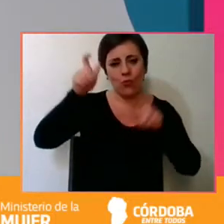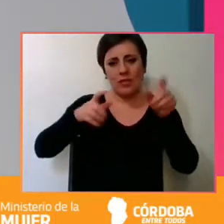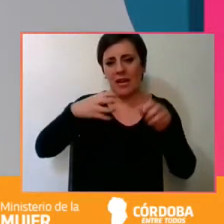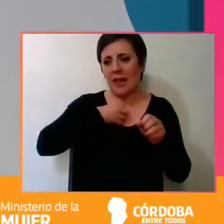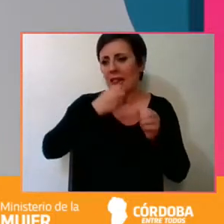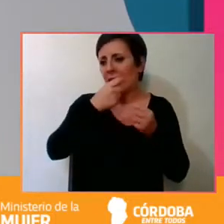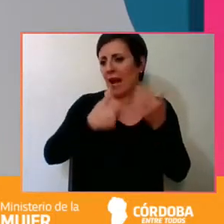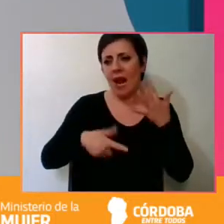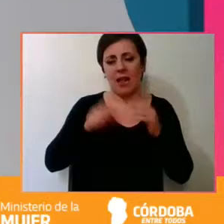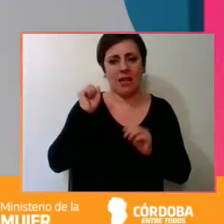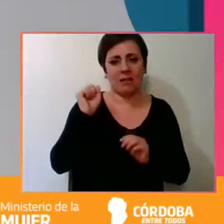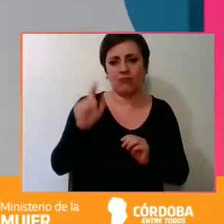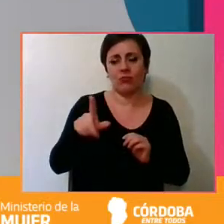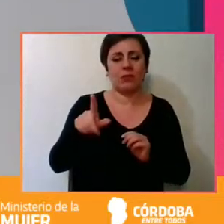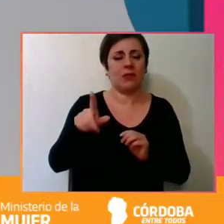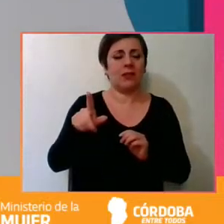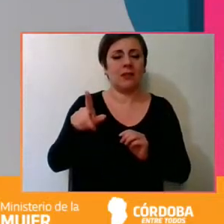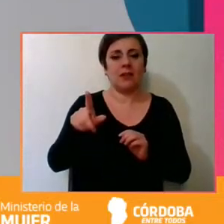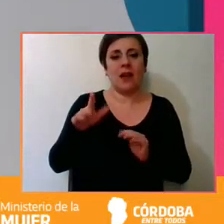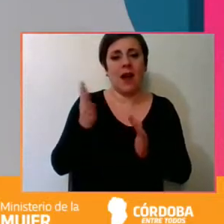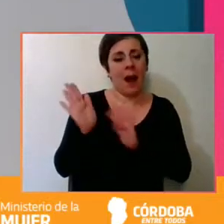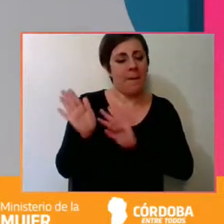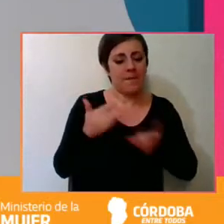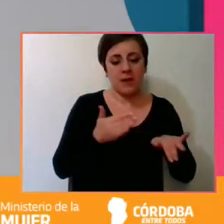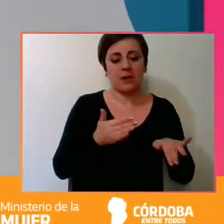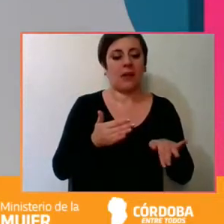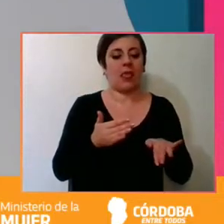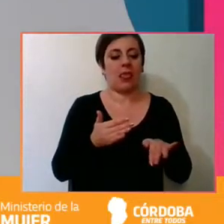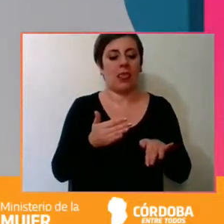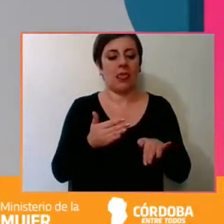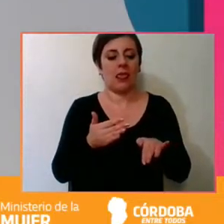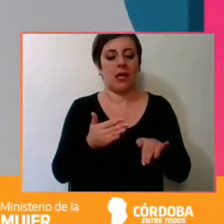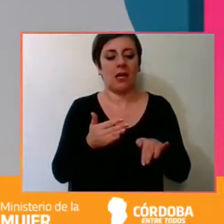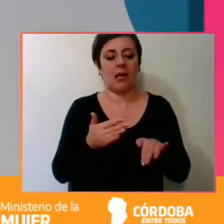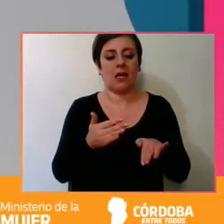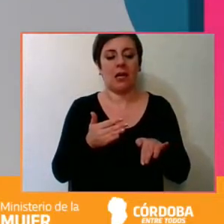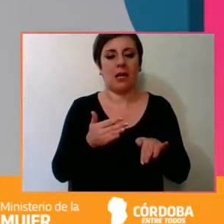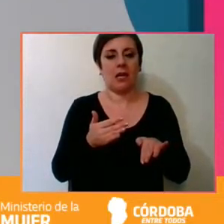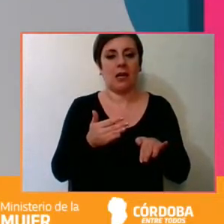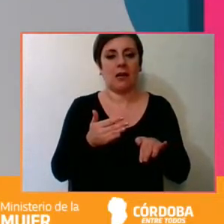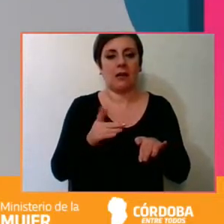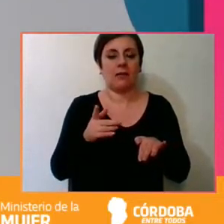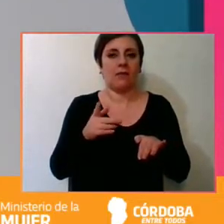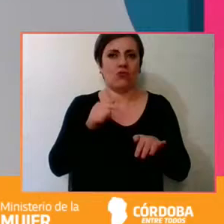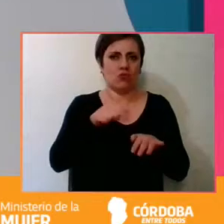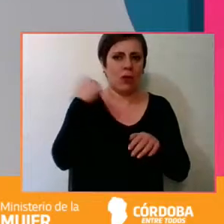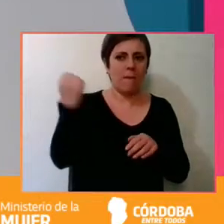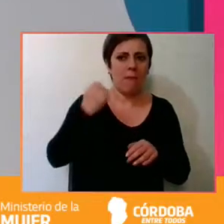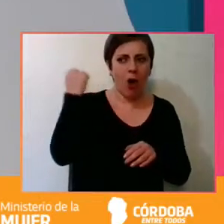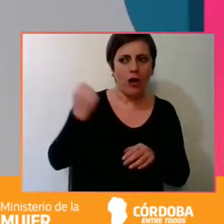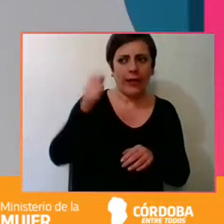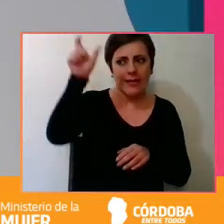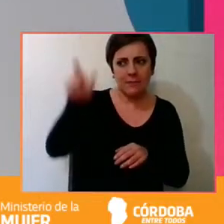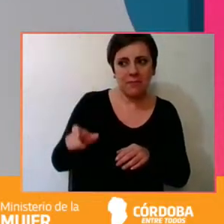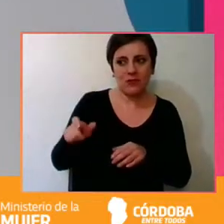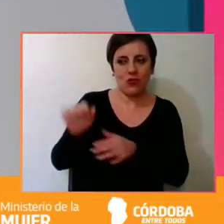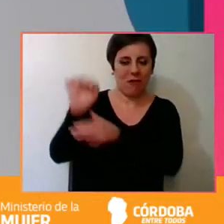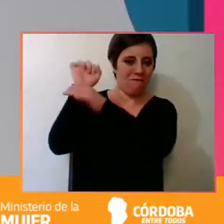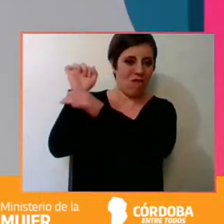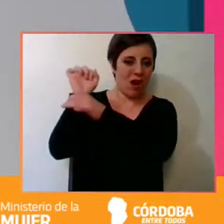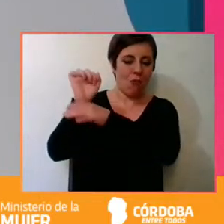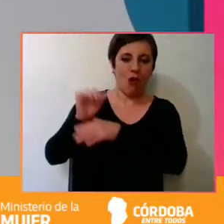sido, más allá de la envergadura de sus disertantes, del nivel